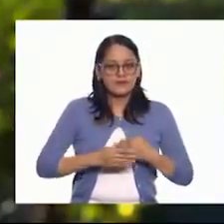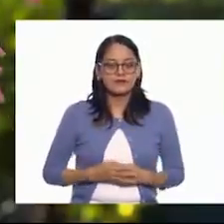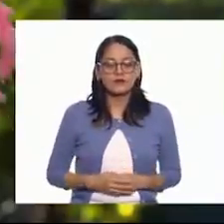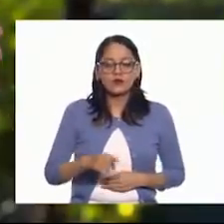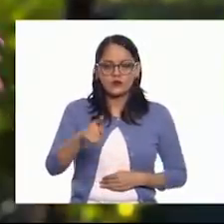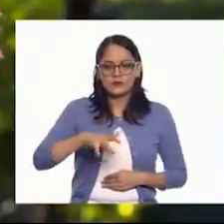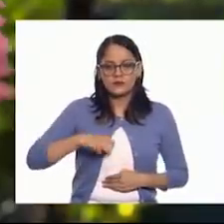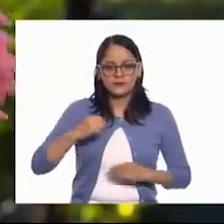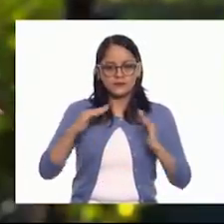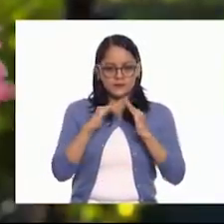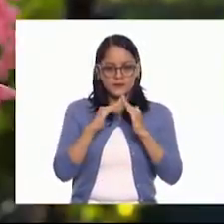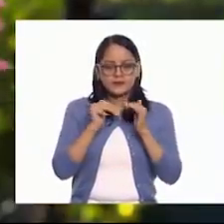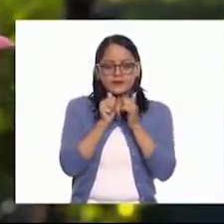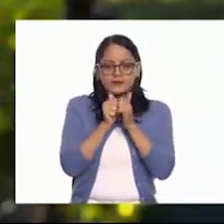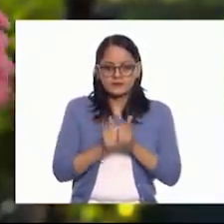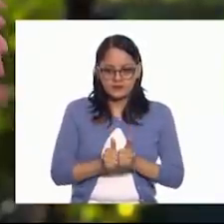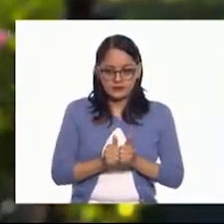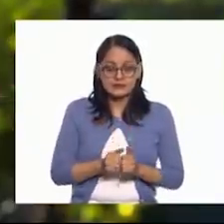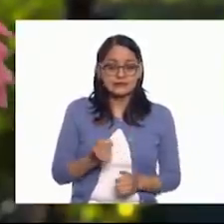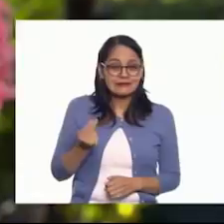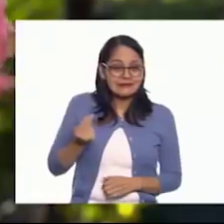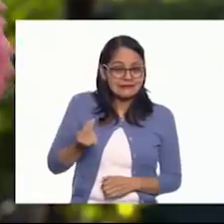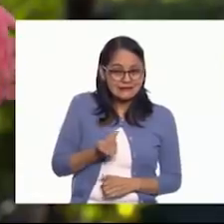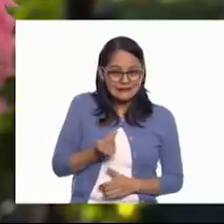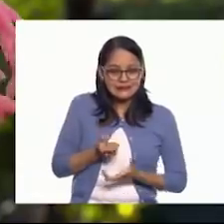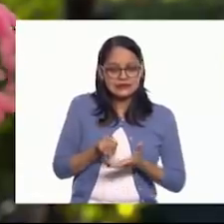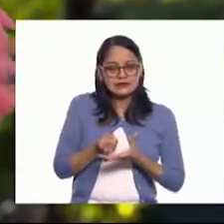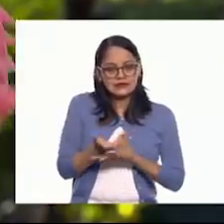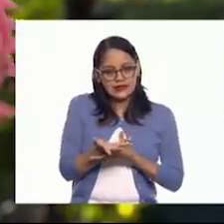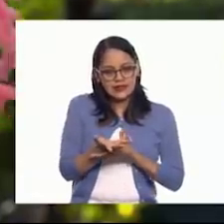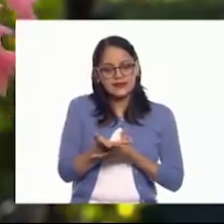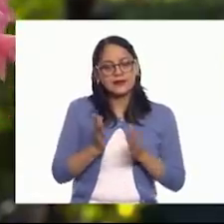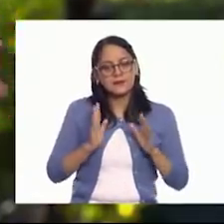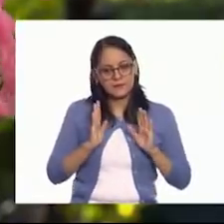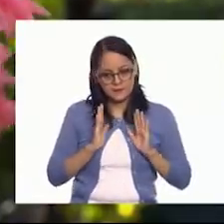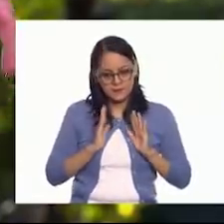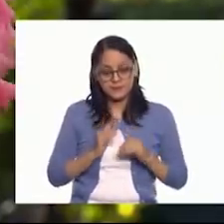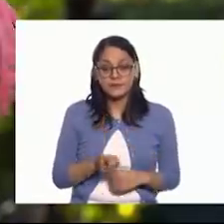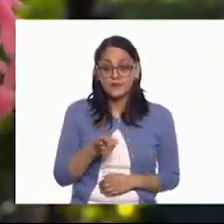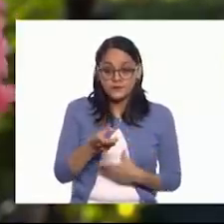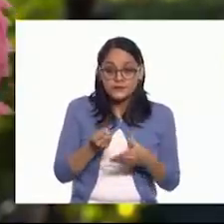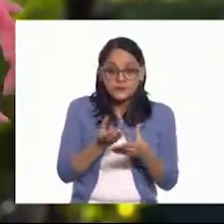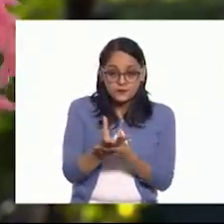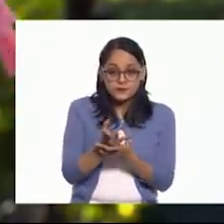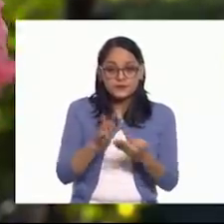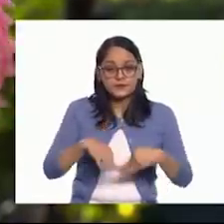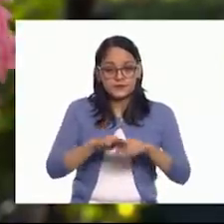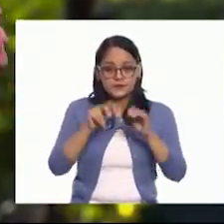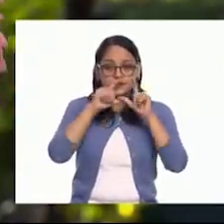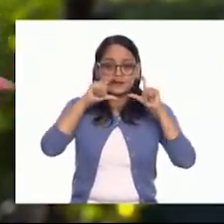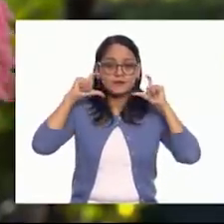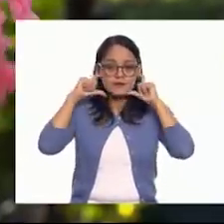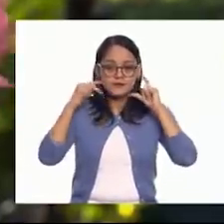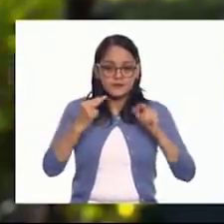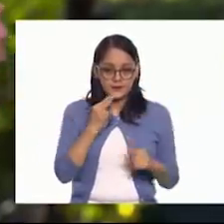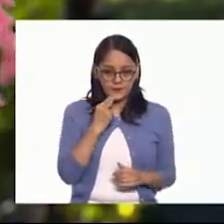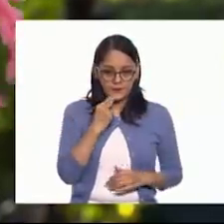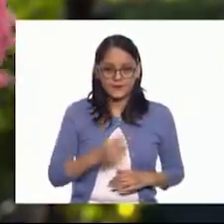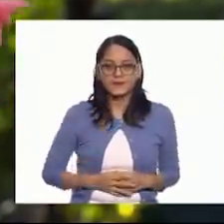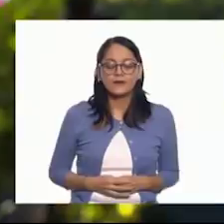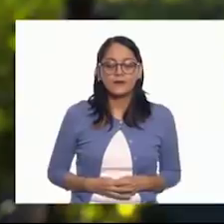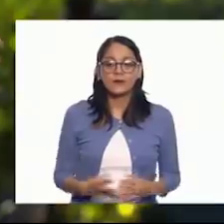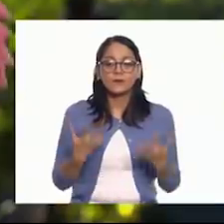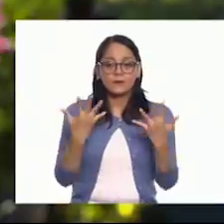no salir de casa a menos que sea muy necesario. Si lo haces, utiliza el